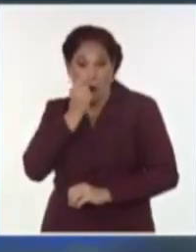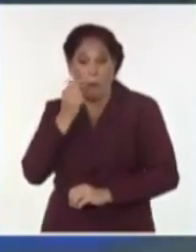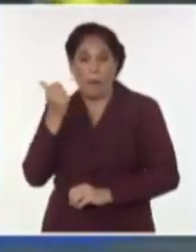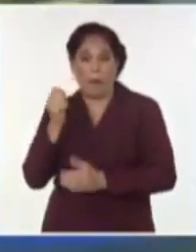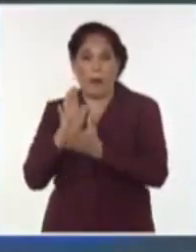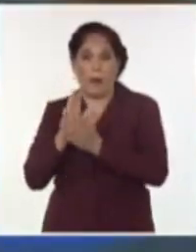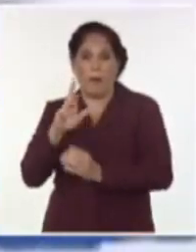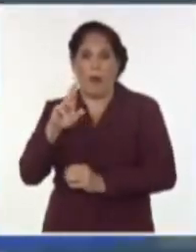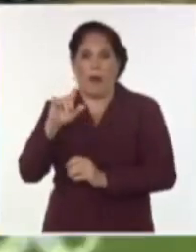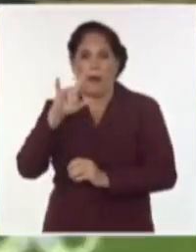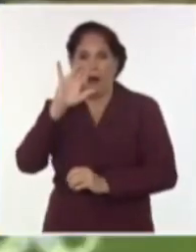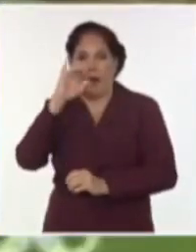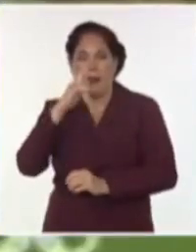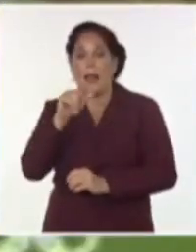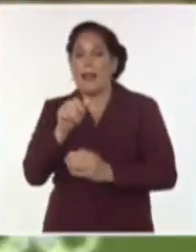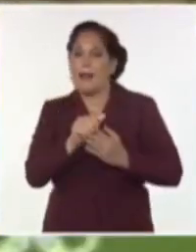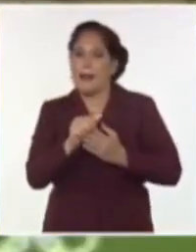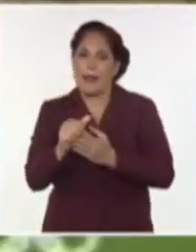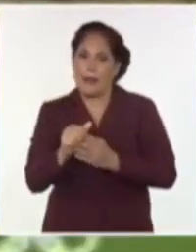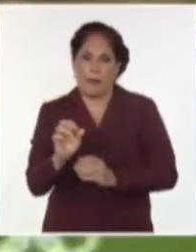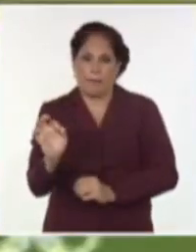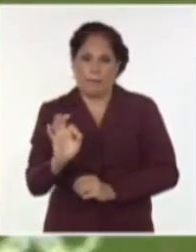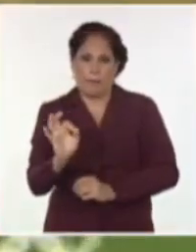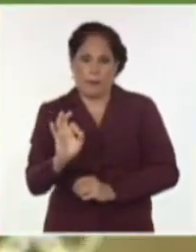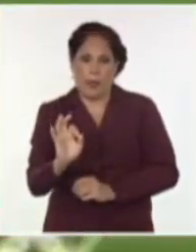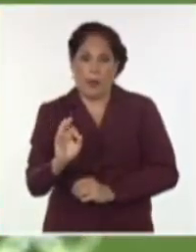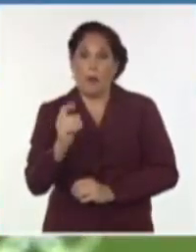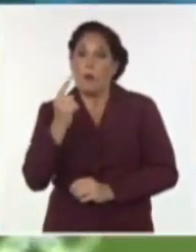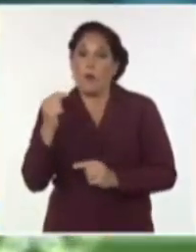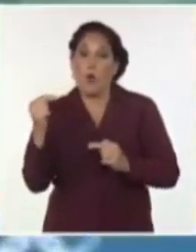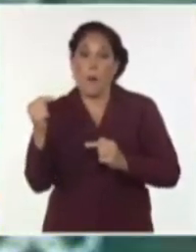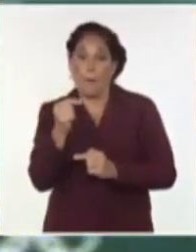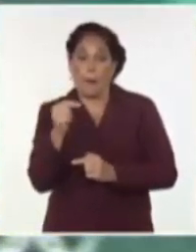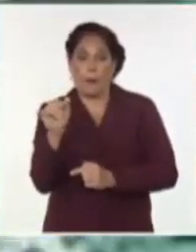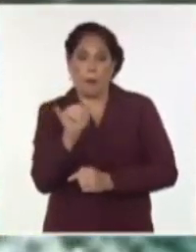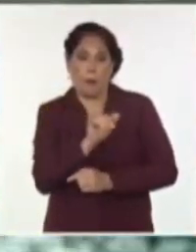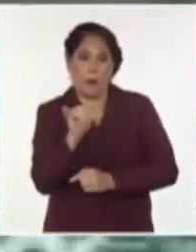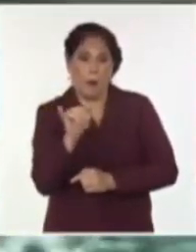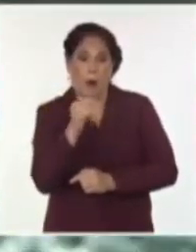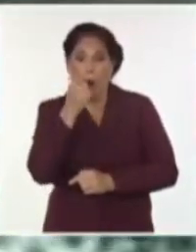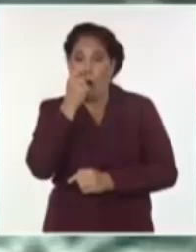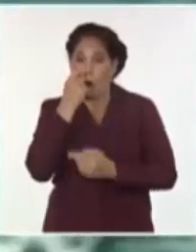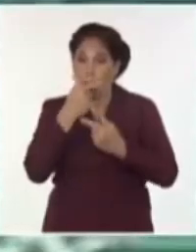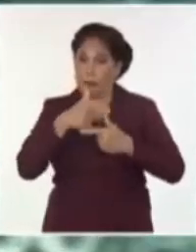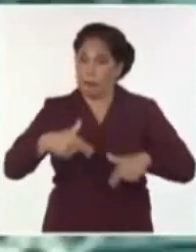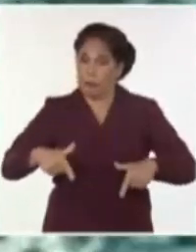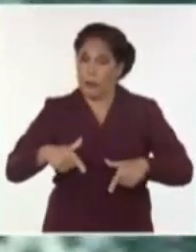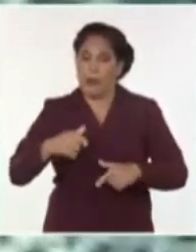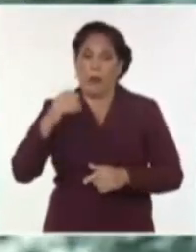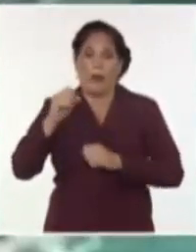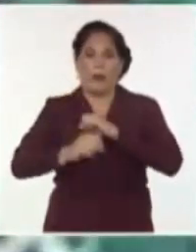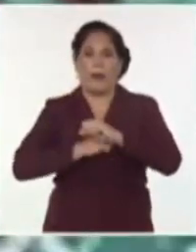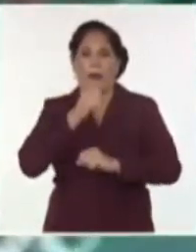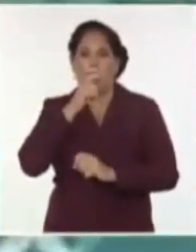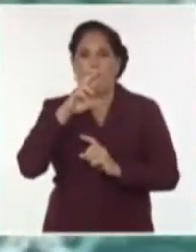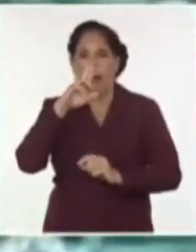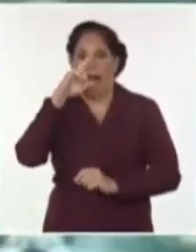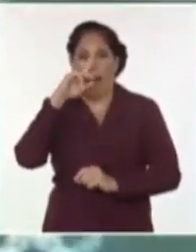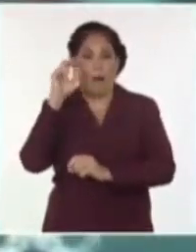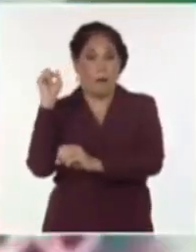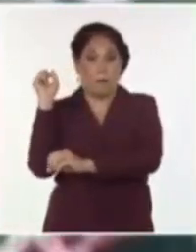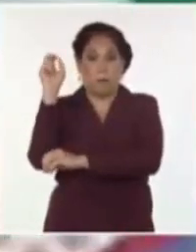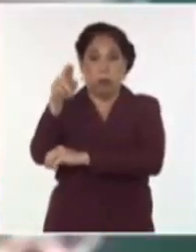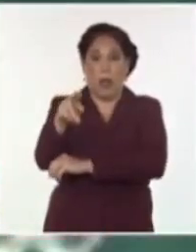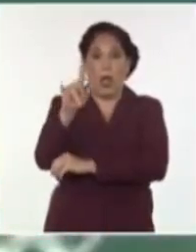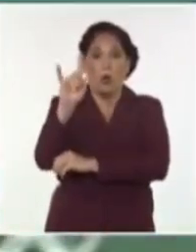aunque no fue el líder, pues conectó uno menos que el también fuera de serie Orestes Quindelán, quien desapareció